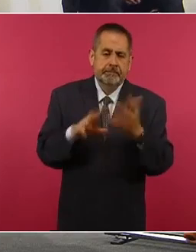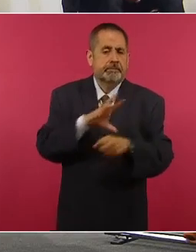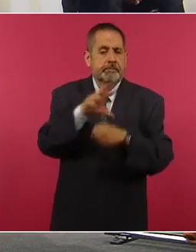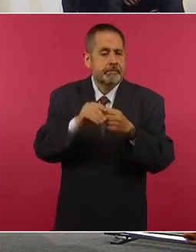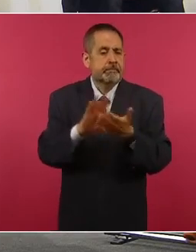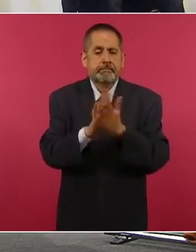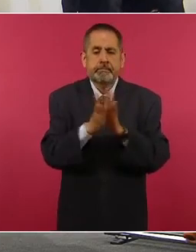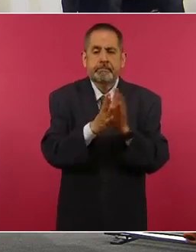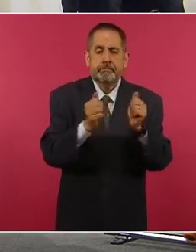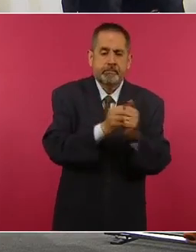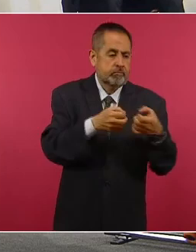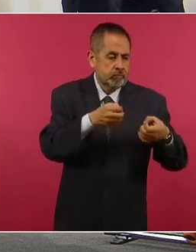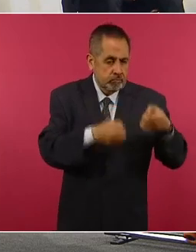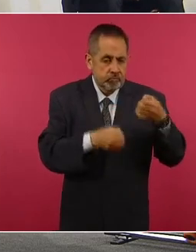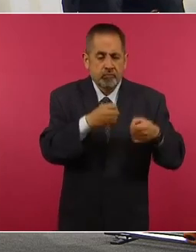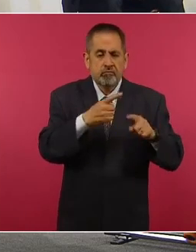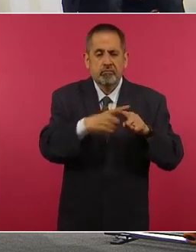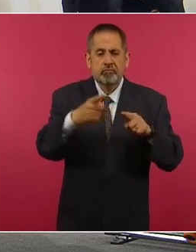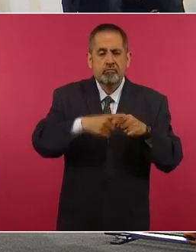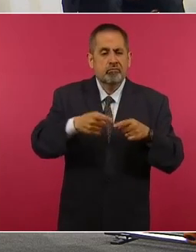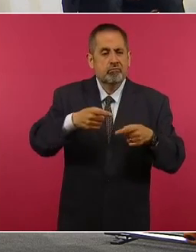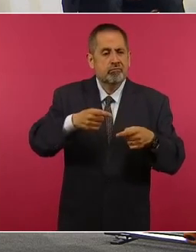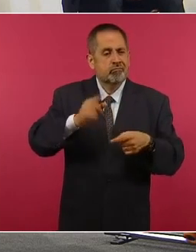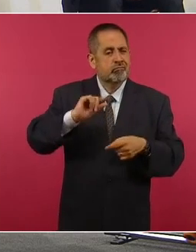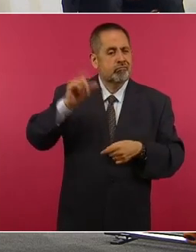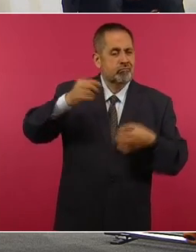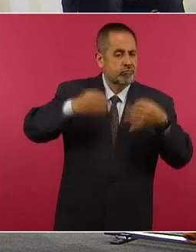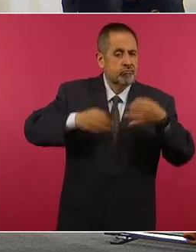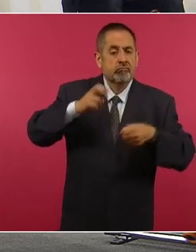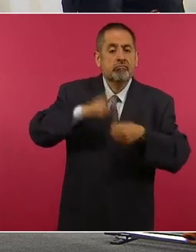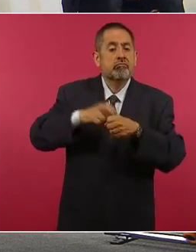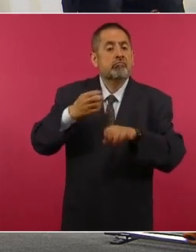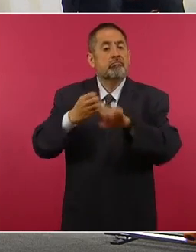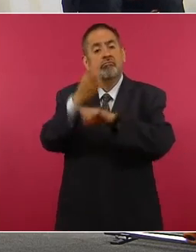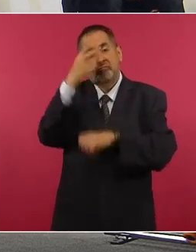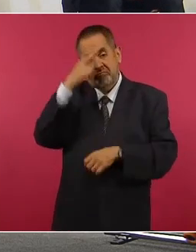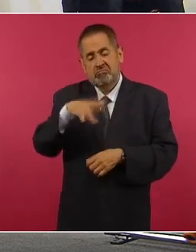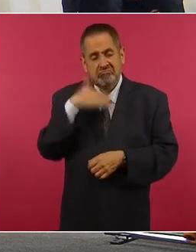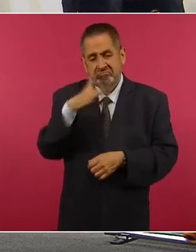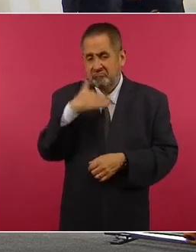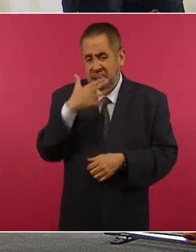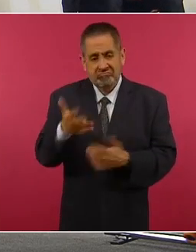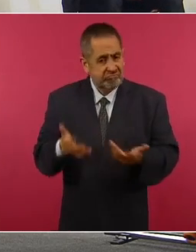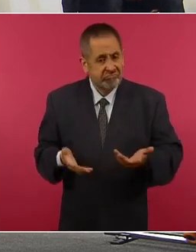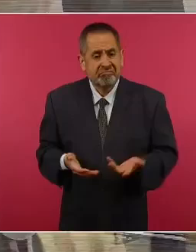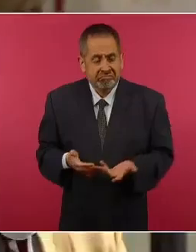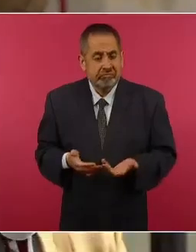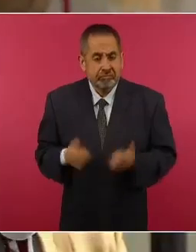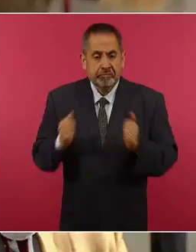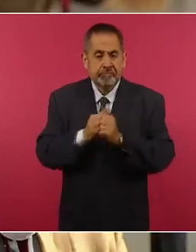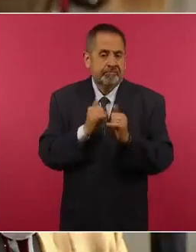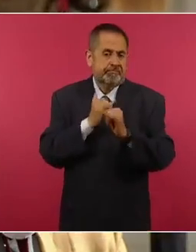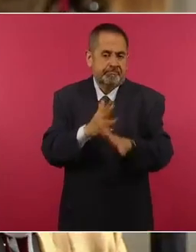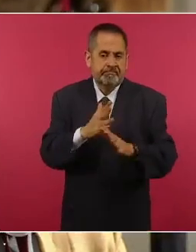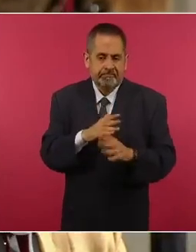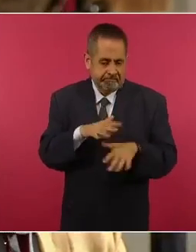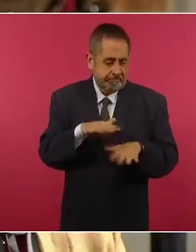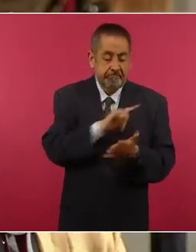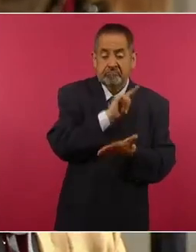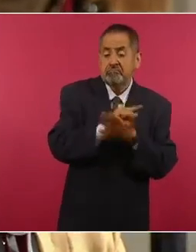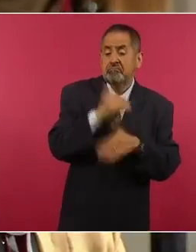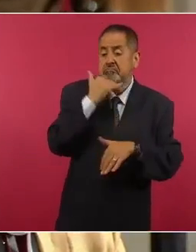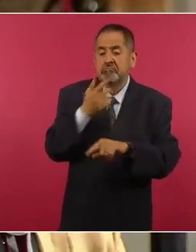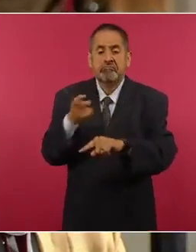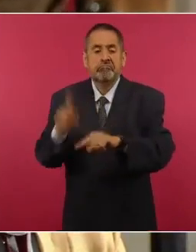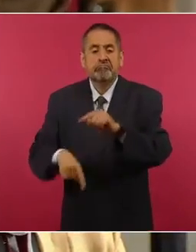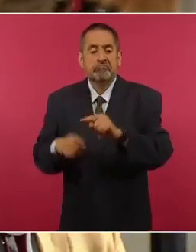contubernio con jueces e impartidores de justicia del Estado de México, quienes a través de trampas legaloides lo despojaron